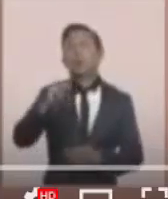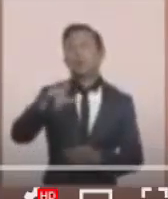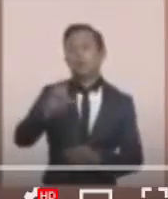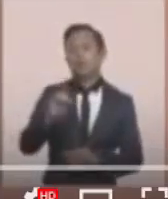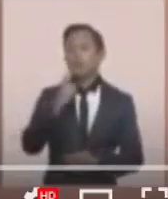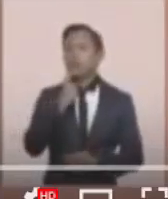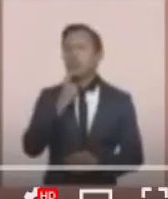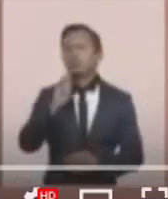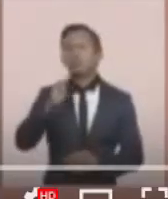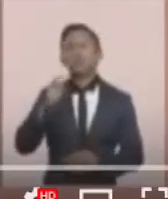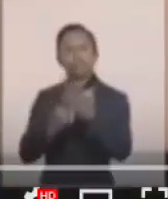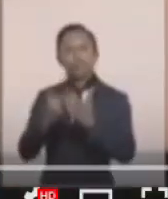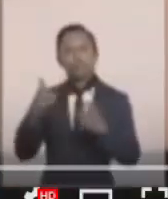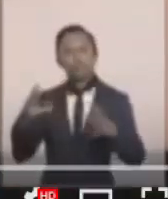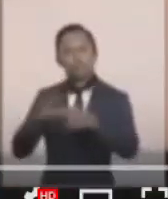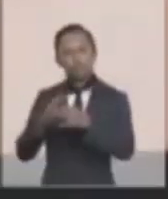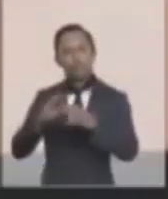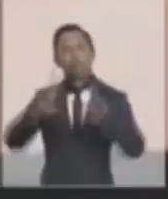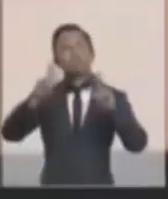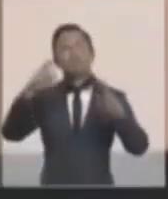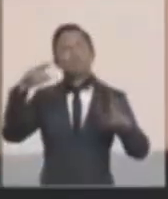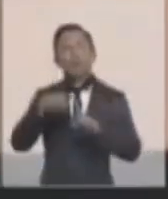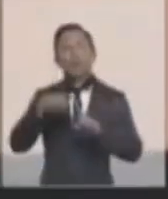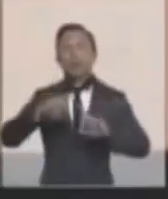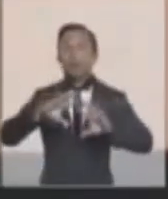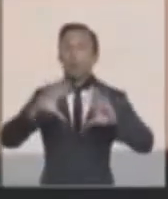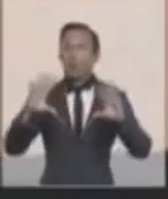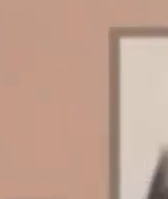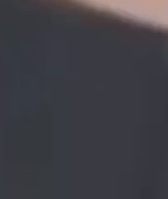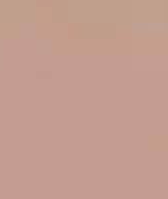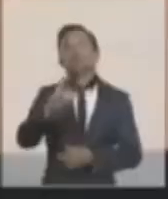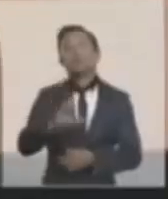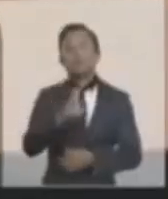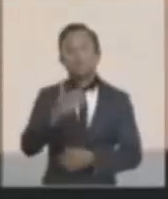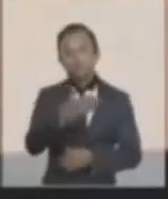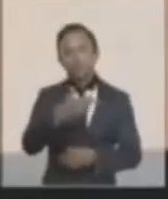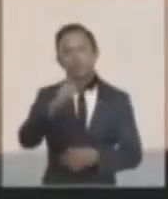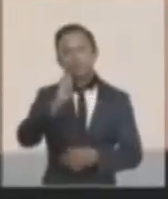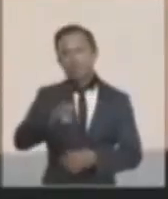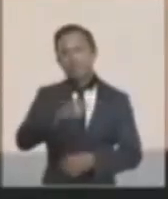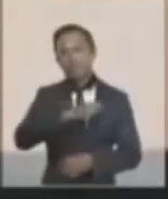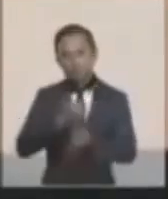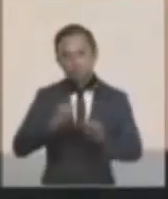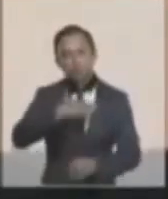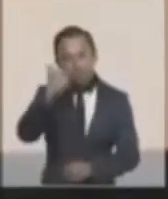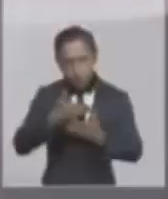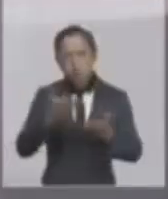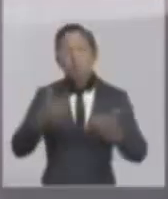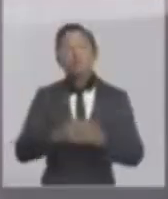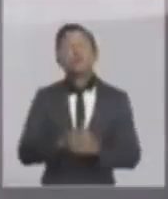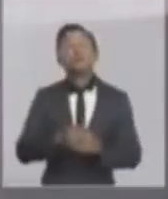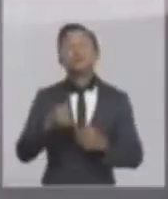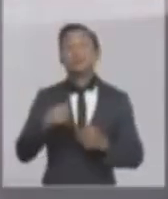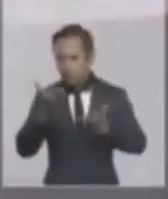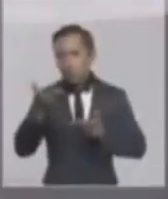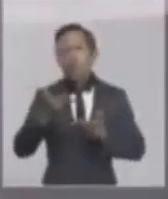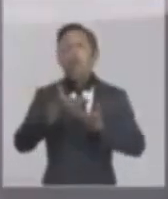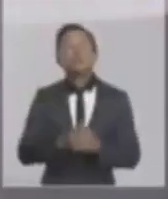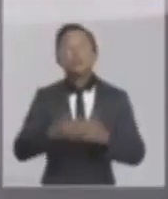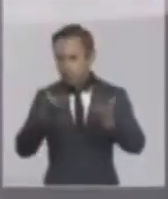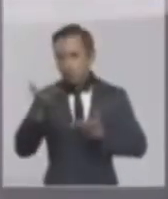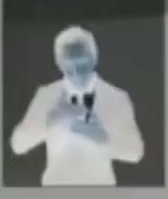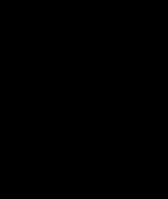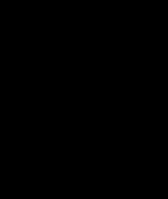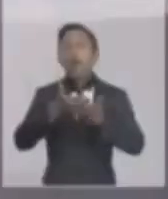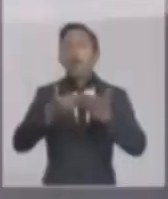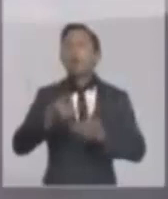Muy bueno. Muy buenas noches. Candidato jajajaja ja, ja, Jaime Rodríguez Lidorrenia. Me acompaña. Y se traba. Travesti Sergio Sarmiento. Un travesti